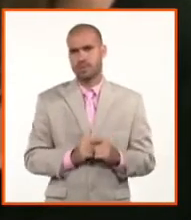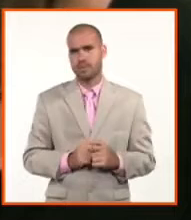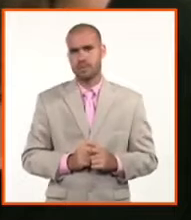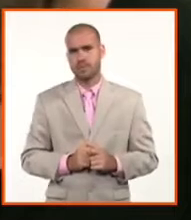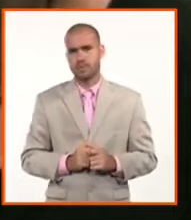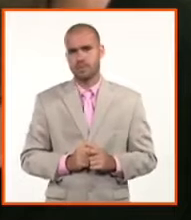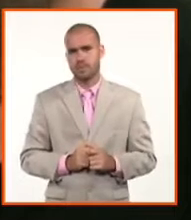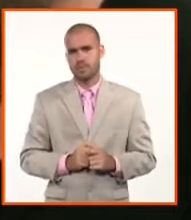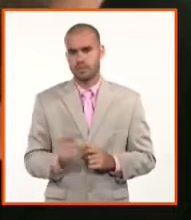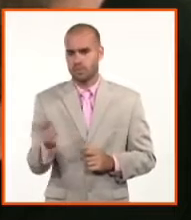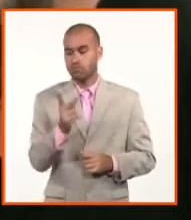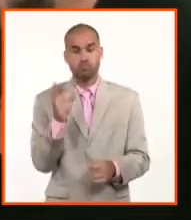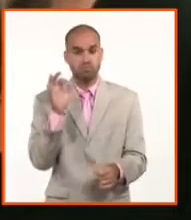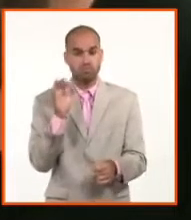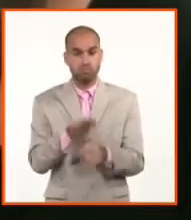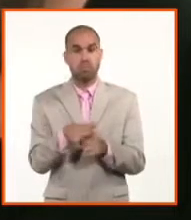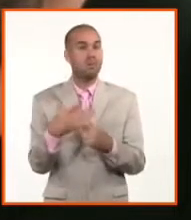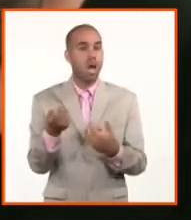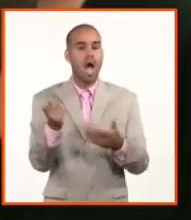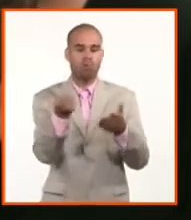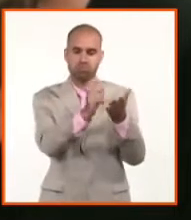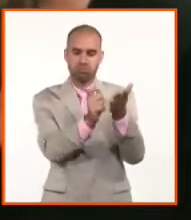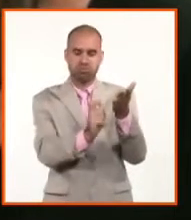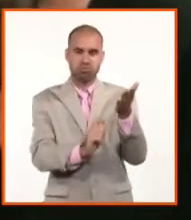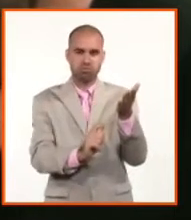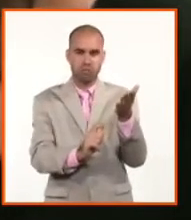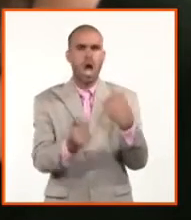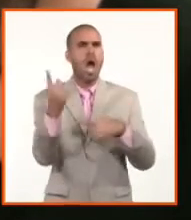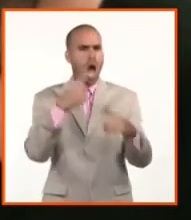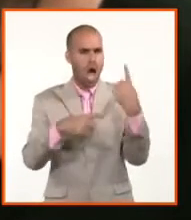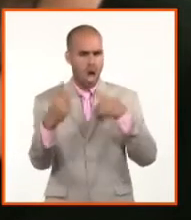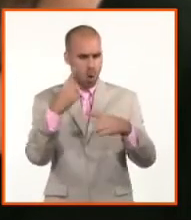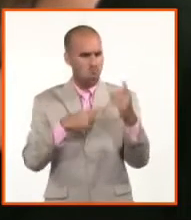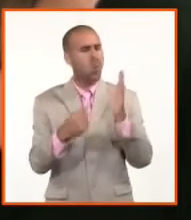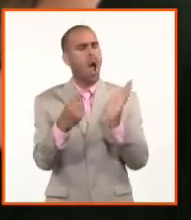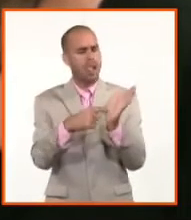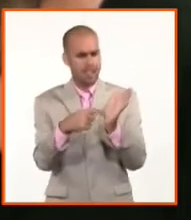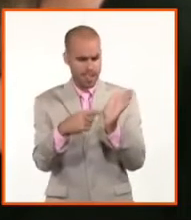estaban comenzando a escribir y tienen textos que son